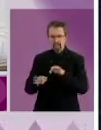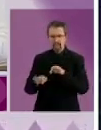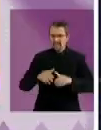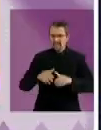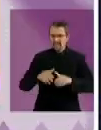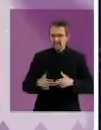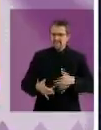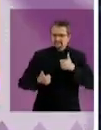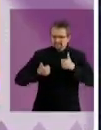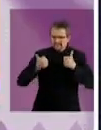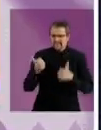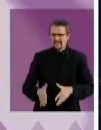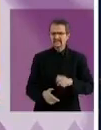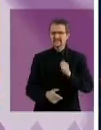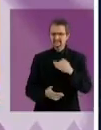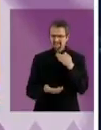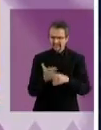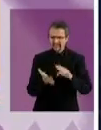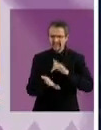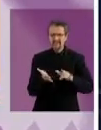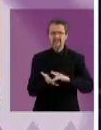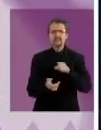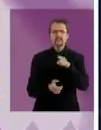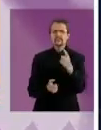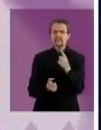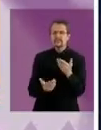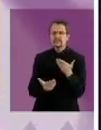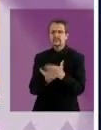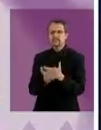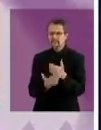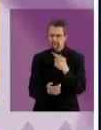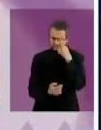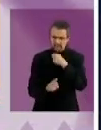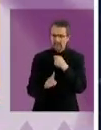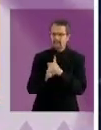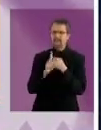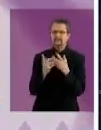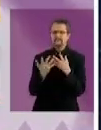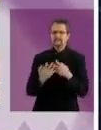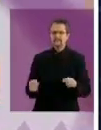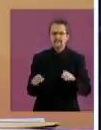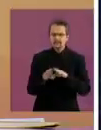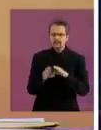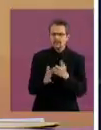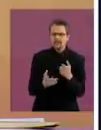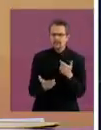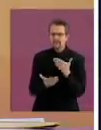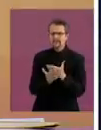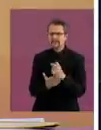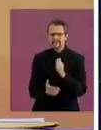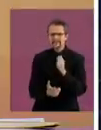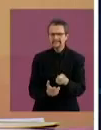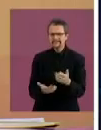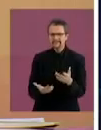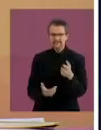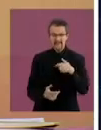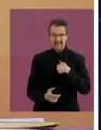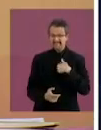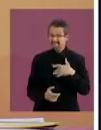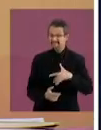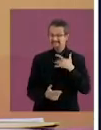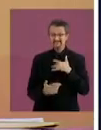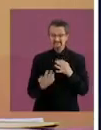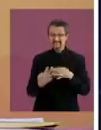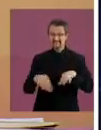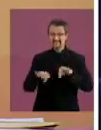en contra de López Obrador en 18 va a votar en contra de morena nuevamente en 24 pero la tendencia